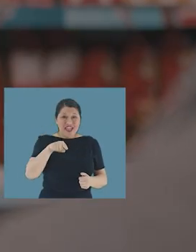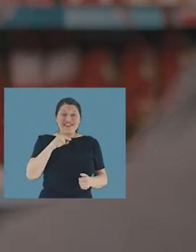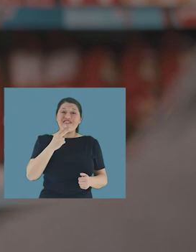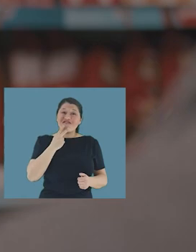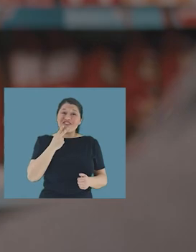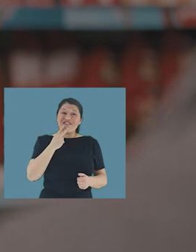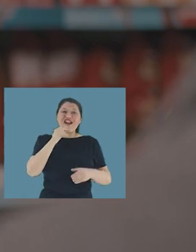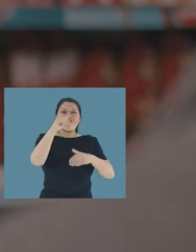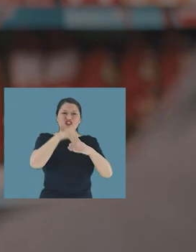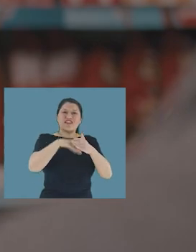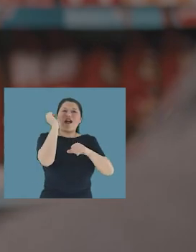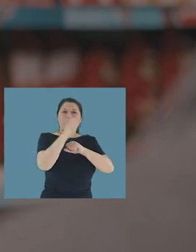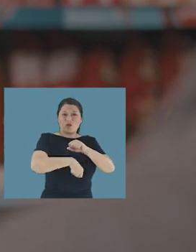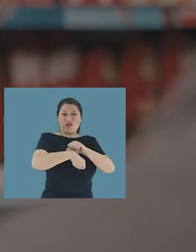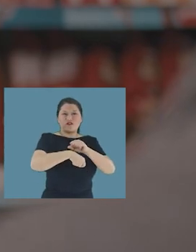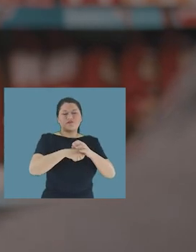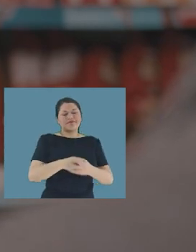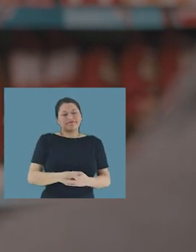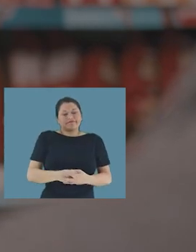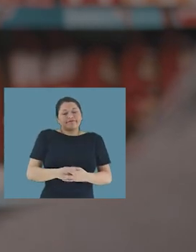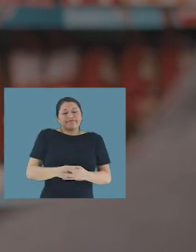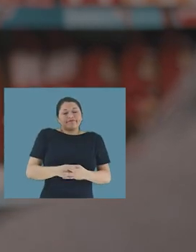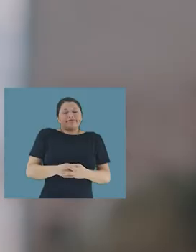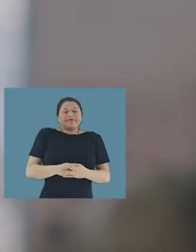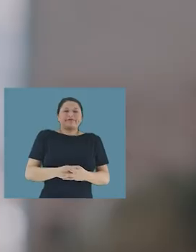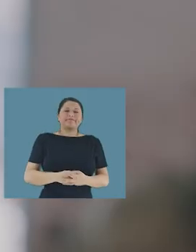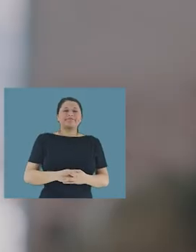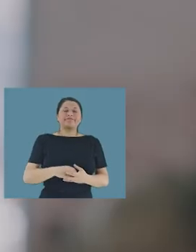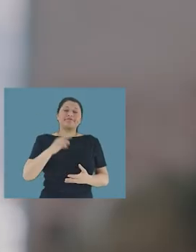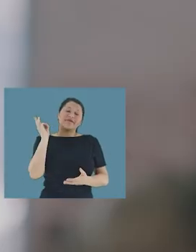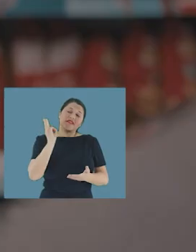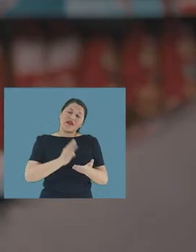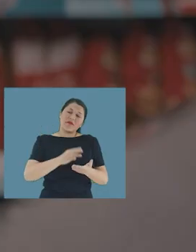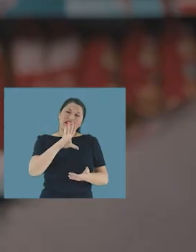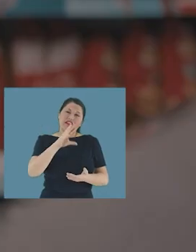que si estuviera viva, votaría a prueba.